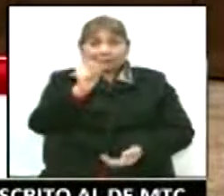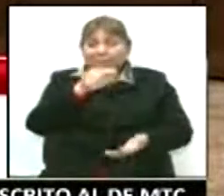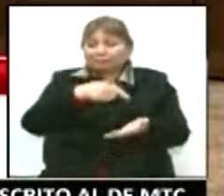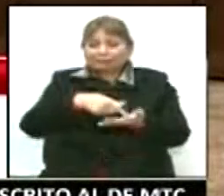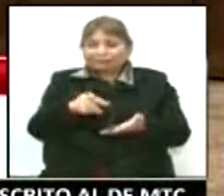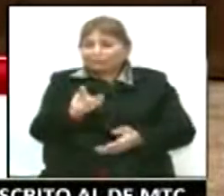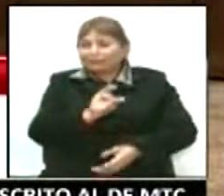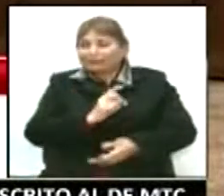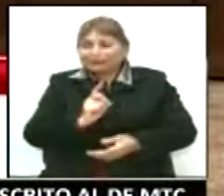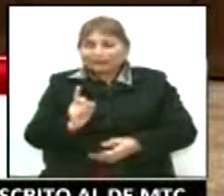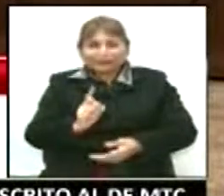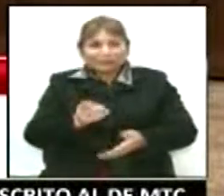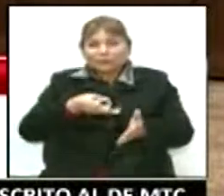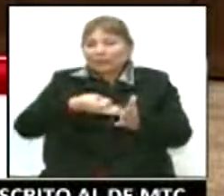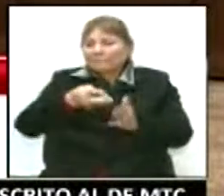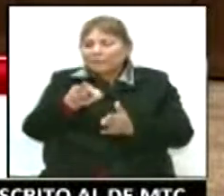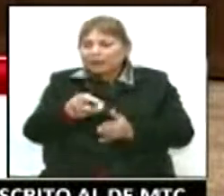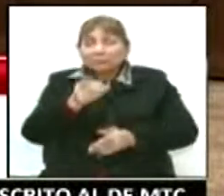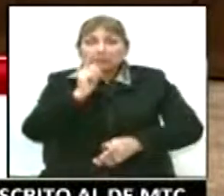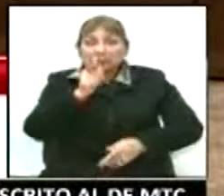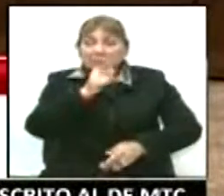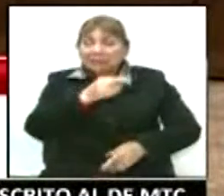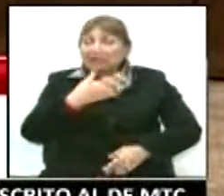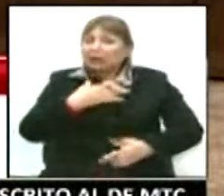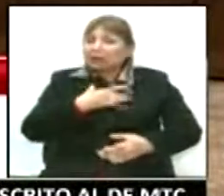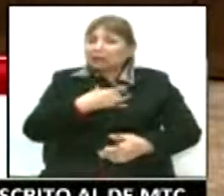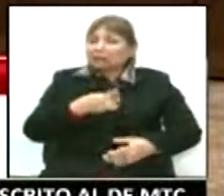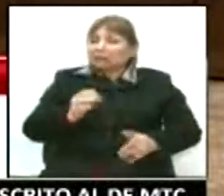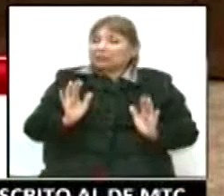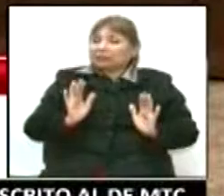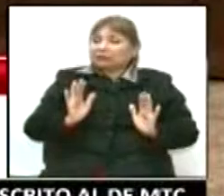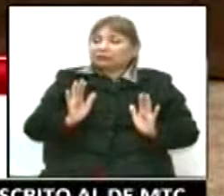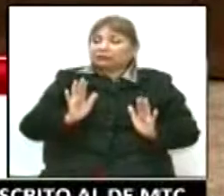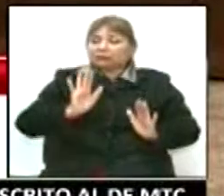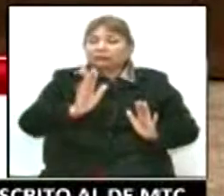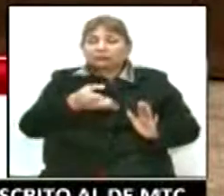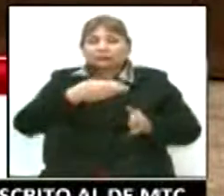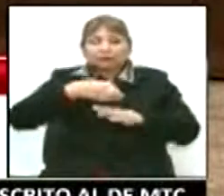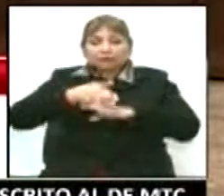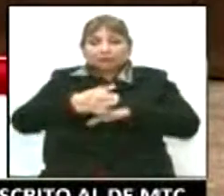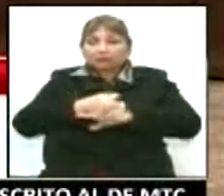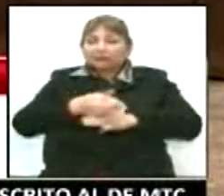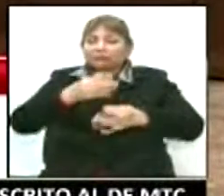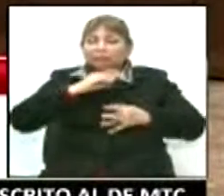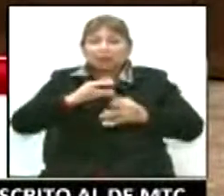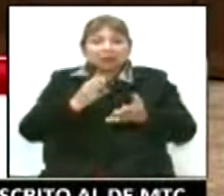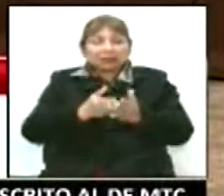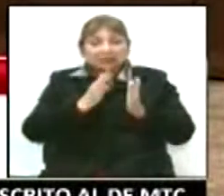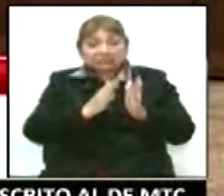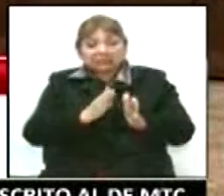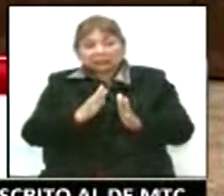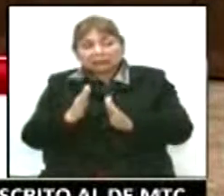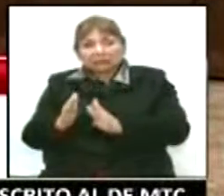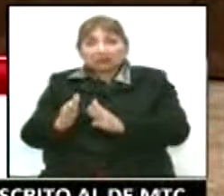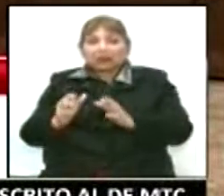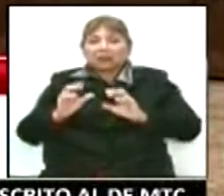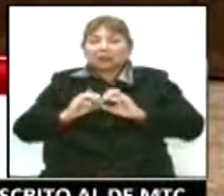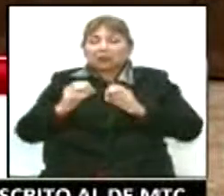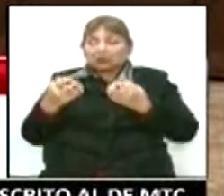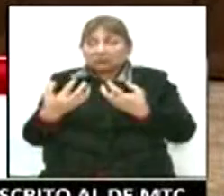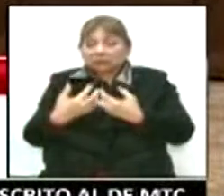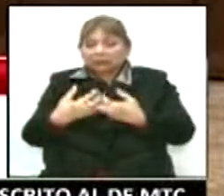de la comisión una metodología. O sea, ¿a usted le parece, congresista letona, por intermedio del presidente, que deben desarrollarse sesiones